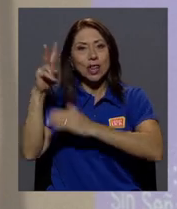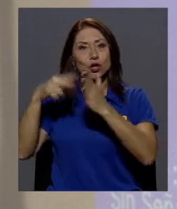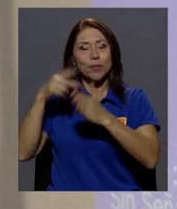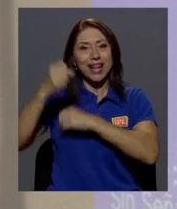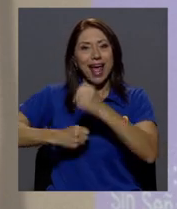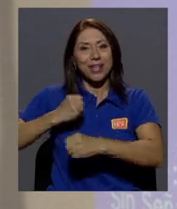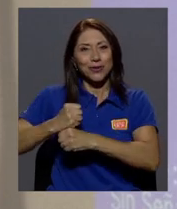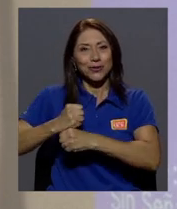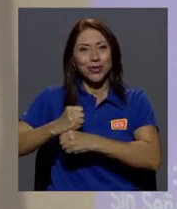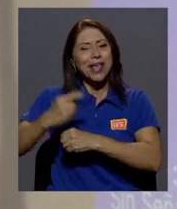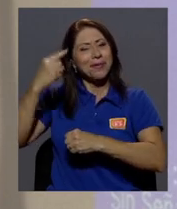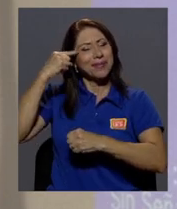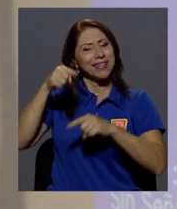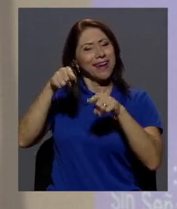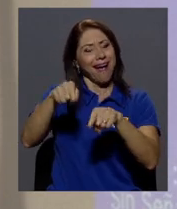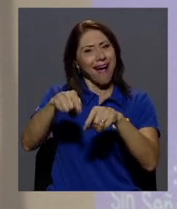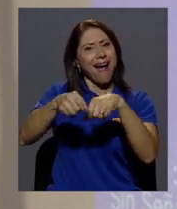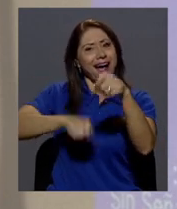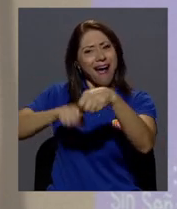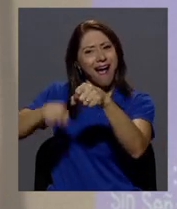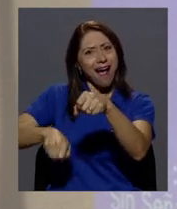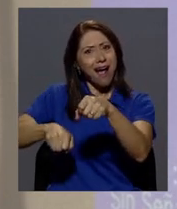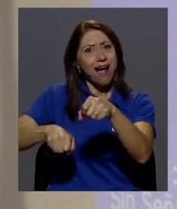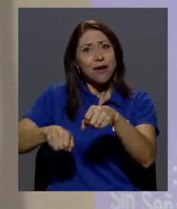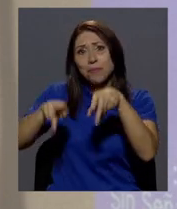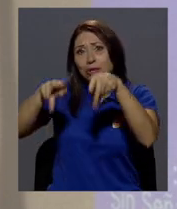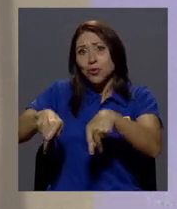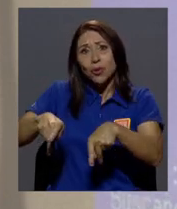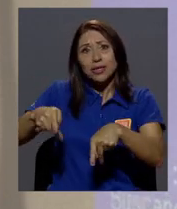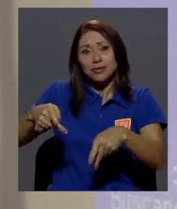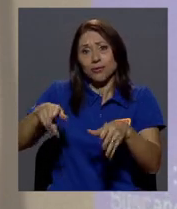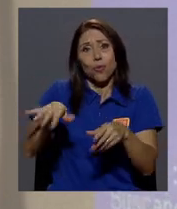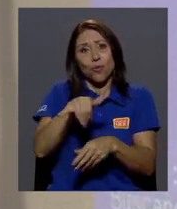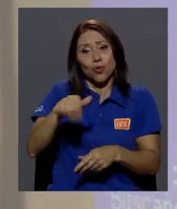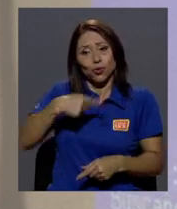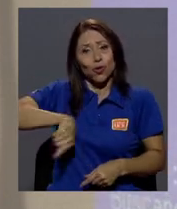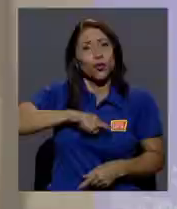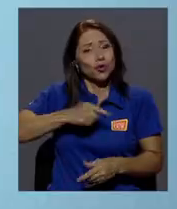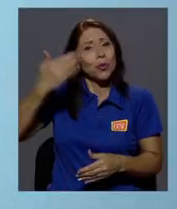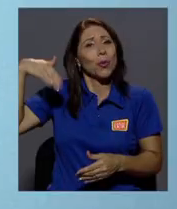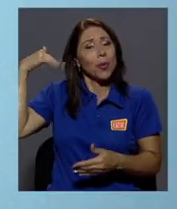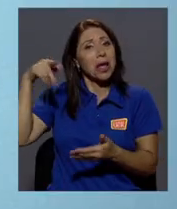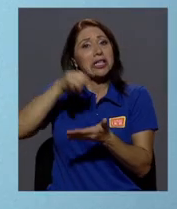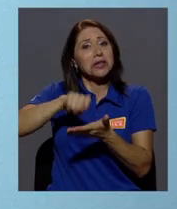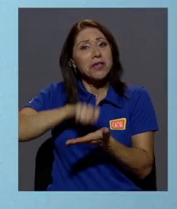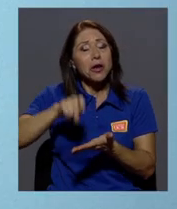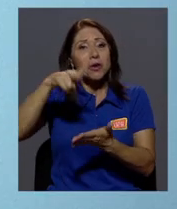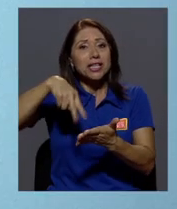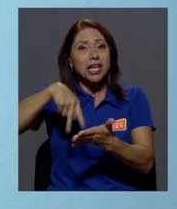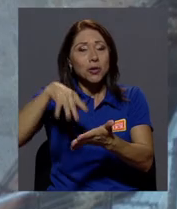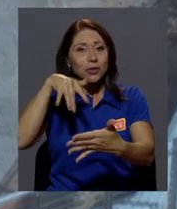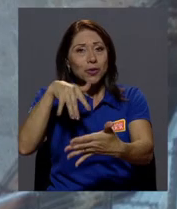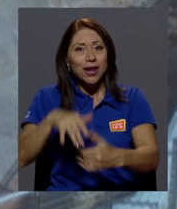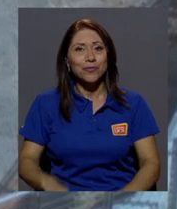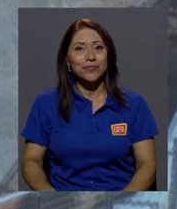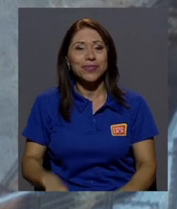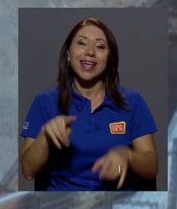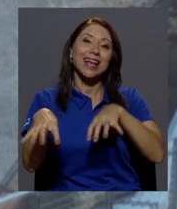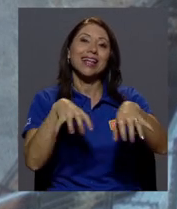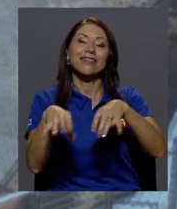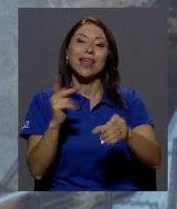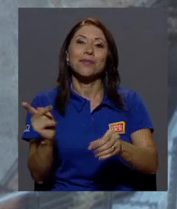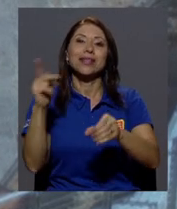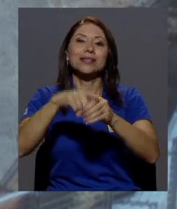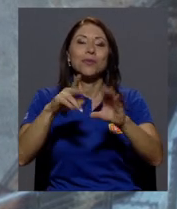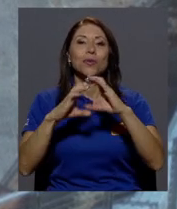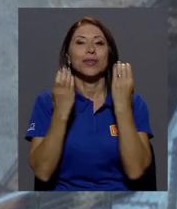imaginarse que detrás de esos manuscritos hay hombres como nosotros que alguna vez escribieron, leyeron, estudiaron. En la actividad